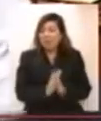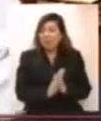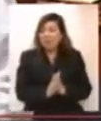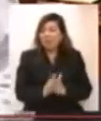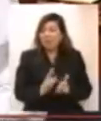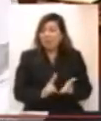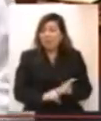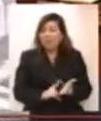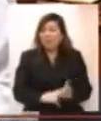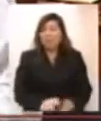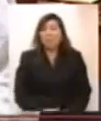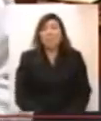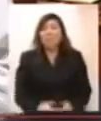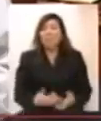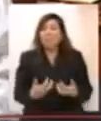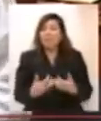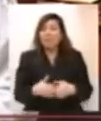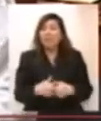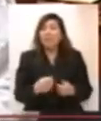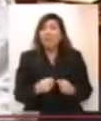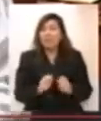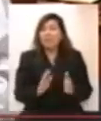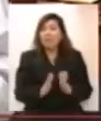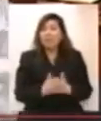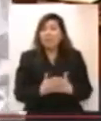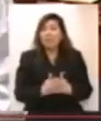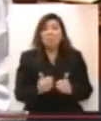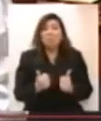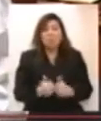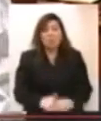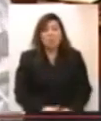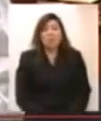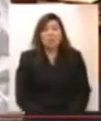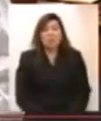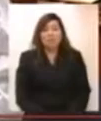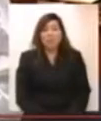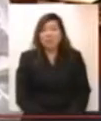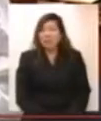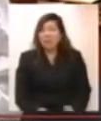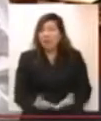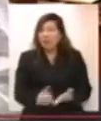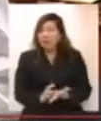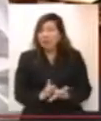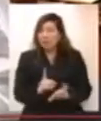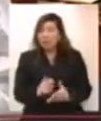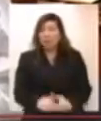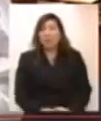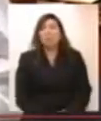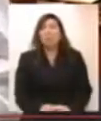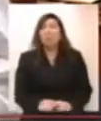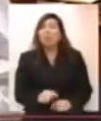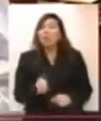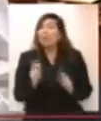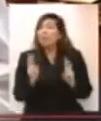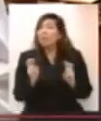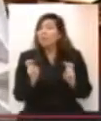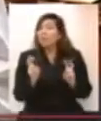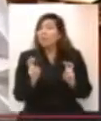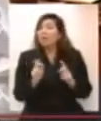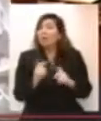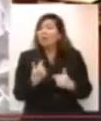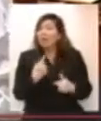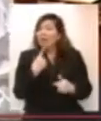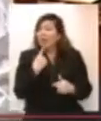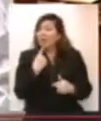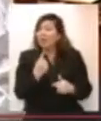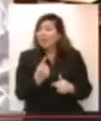beneficios tributarios que tienen estas empresas que venden libros. Bueno, fortalecer la educación en el Perú. Pero otros temas, como ya varios colegas